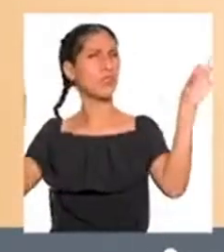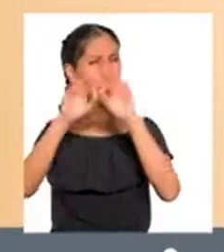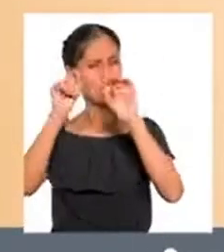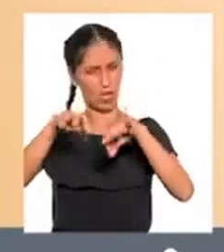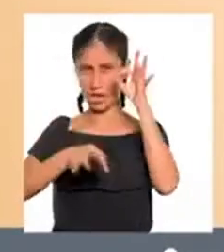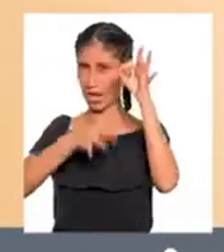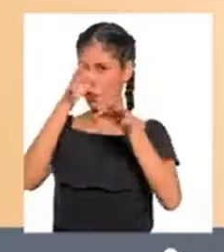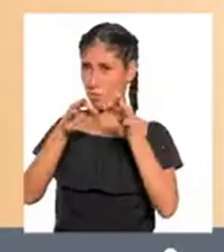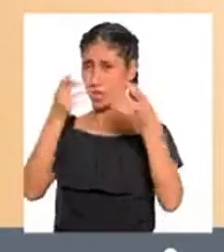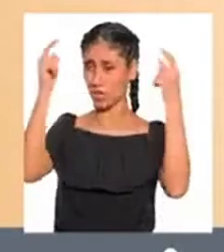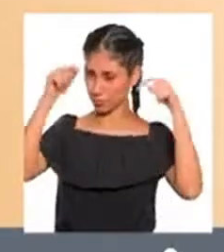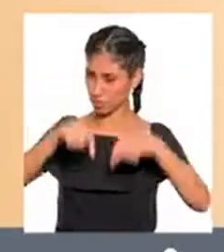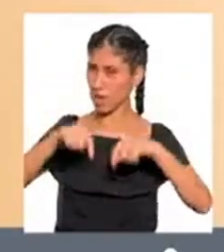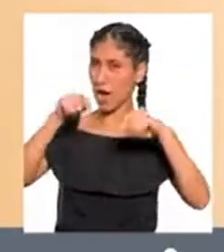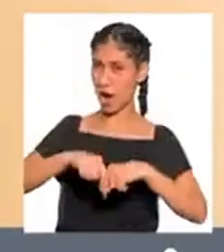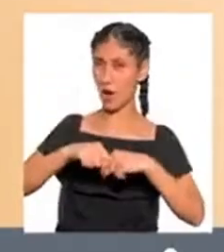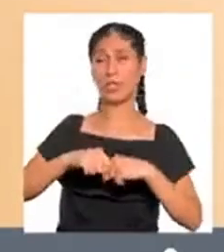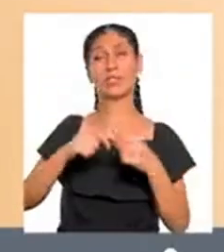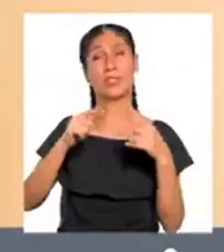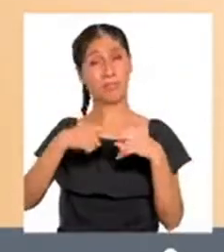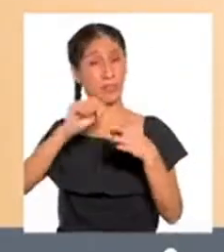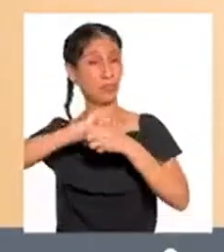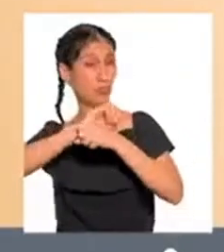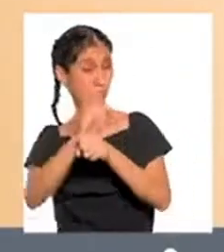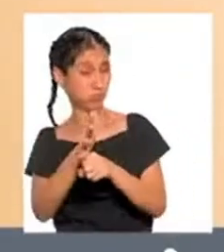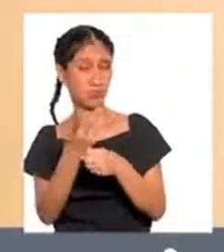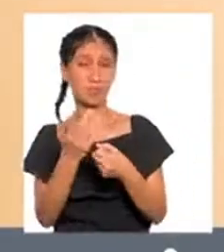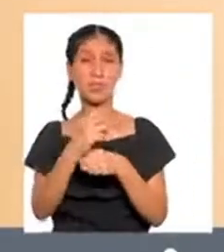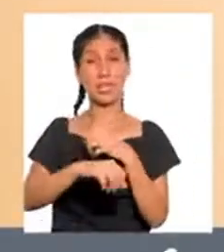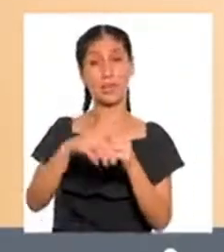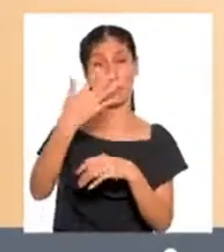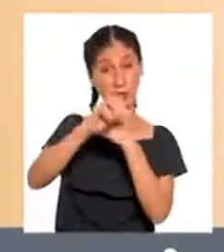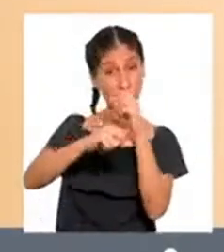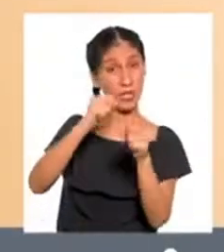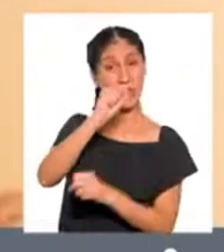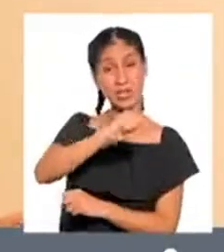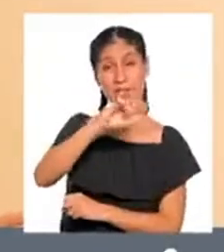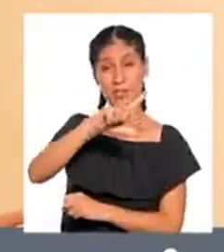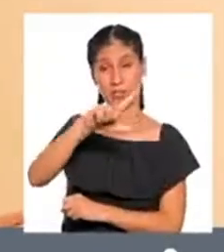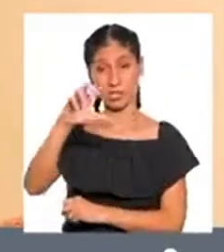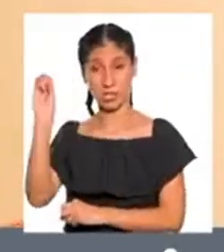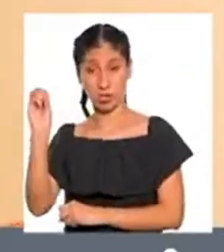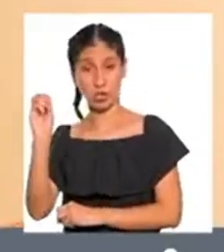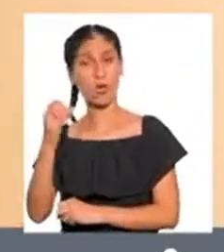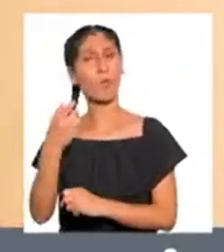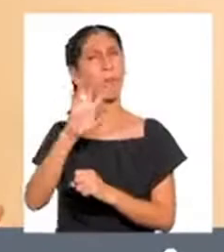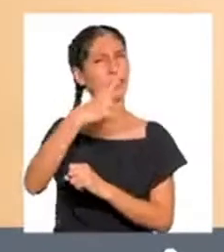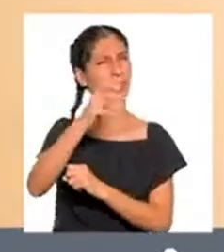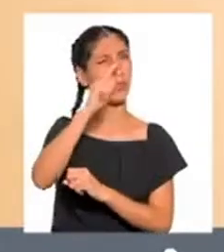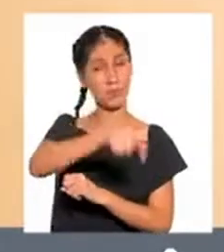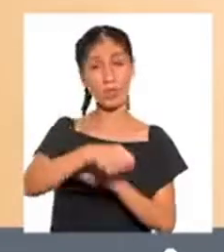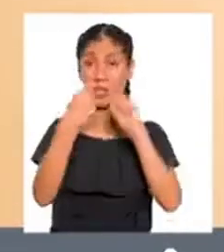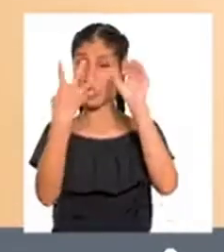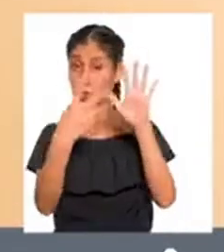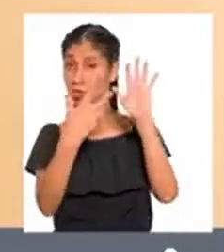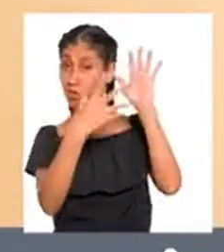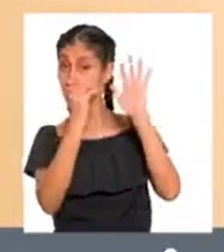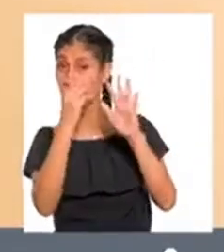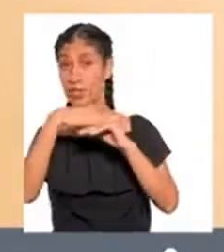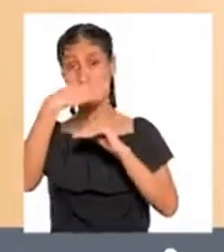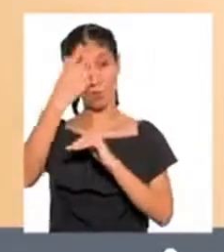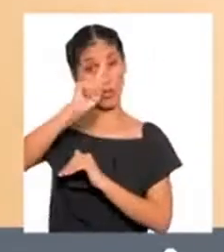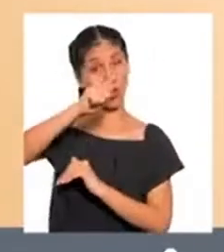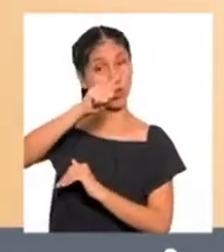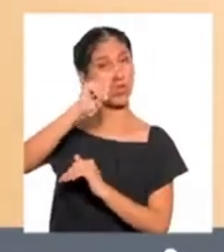este contexto en el que estamos de pandemia. A finales del siglo pasado, entre 1980 y el 2000, el